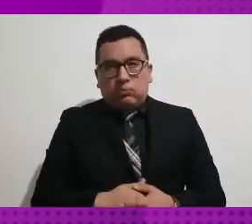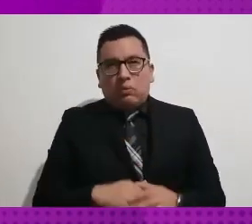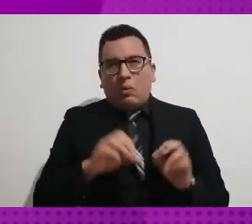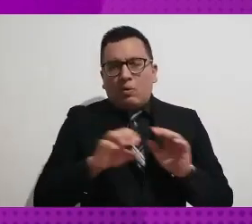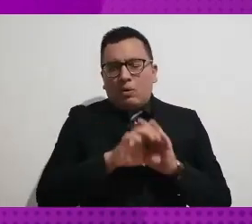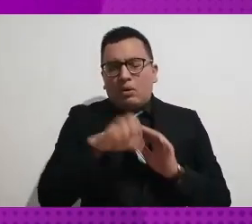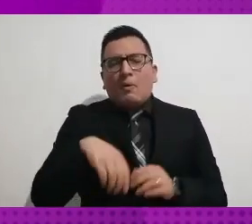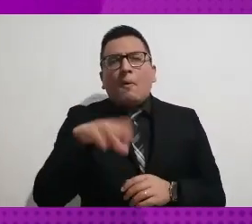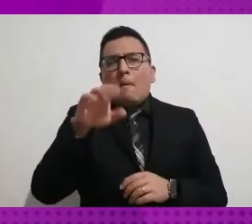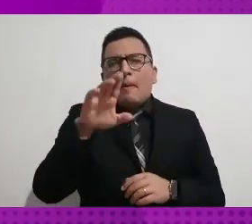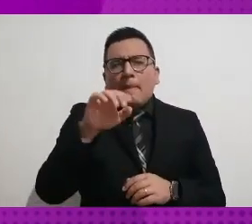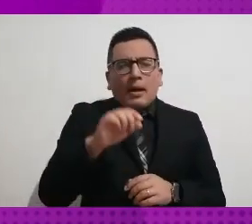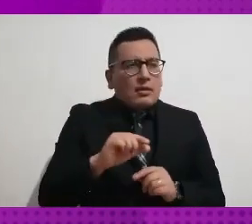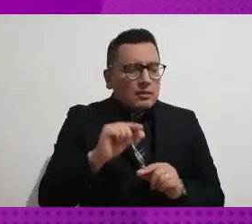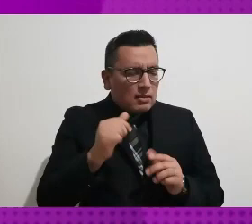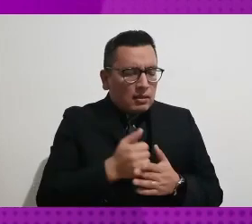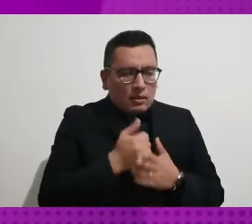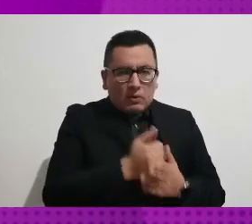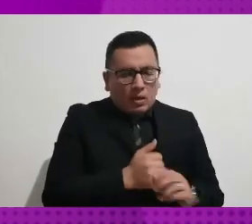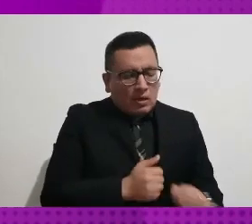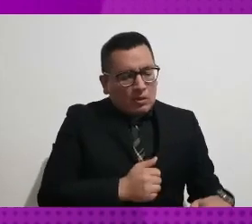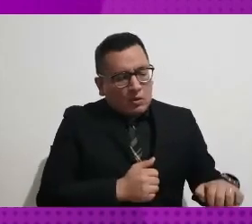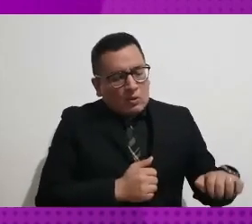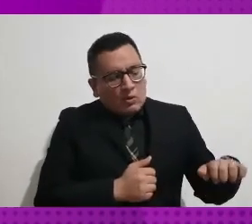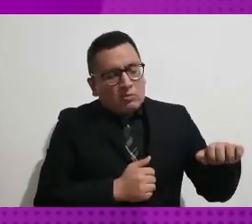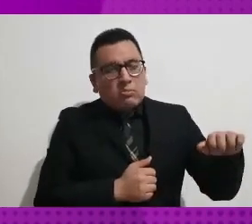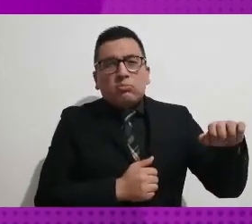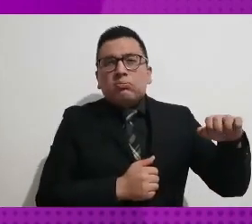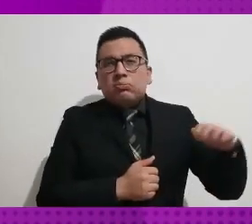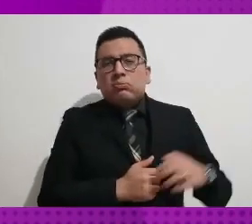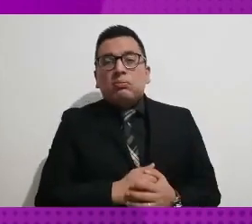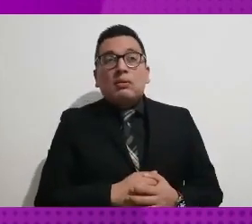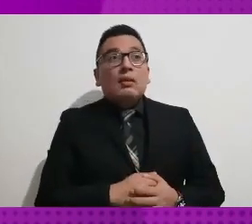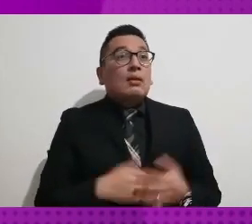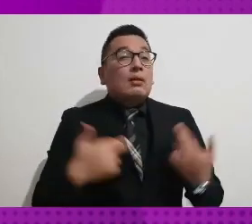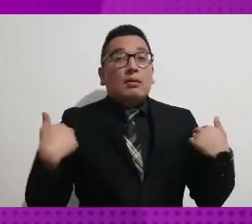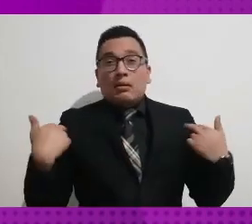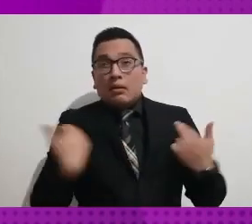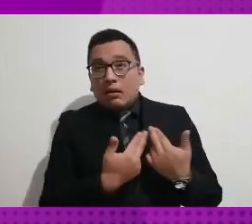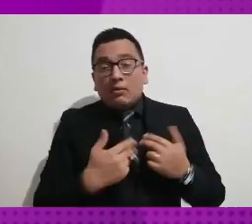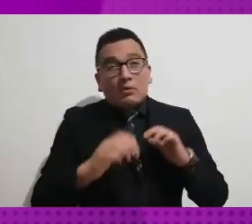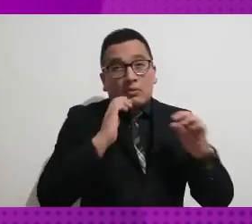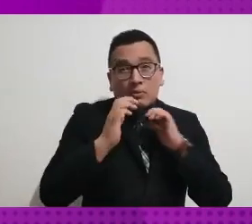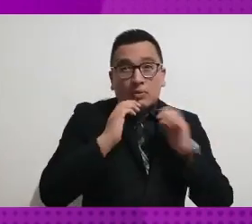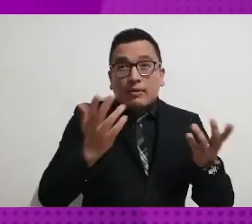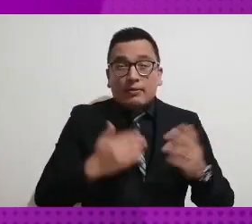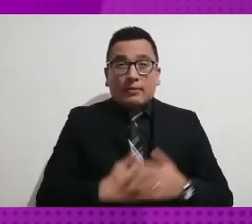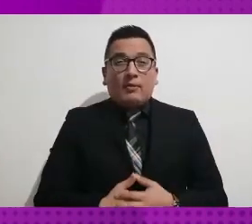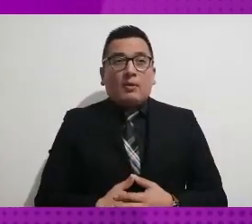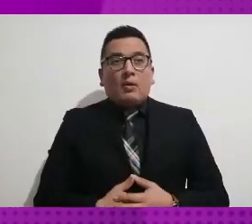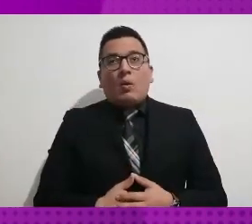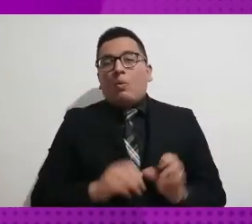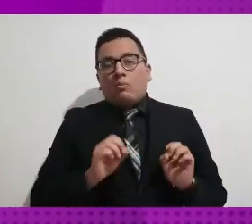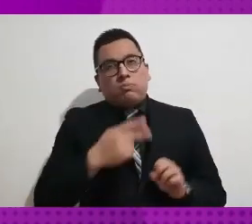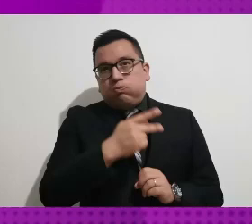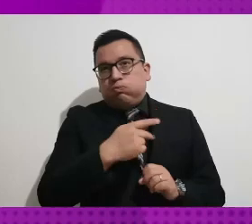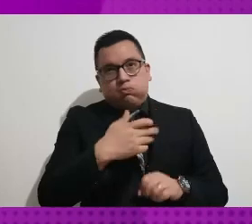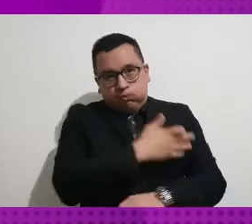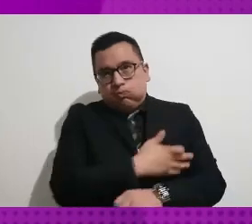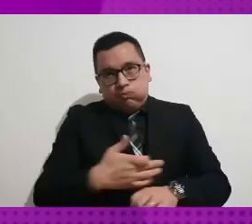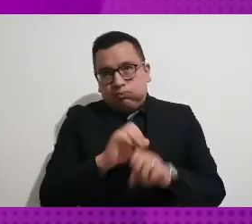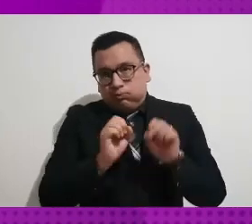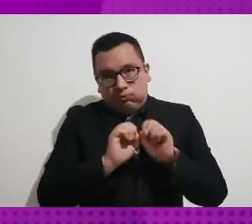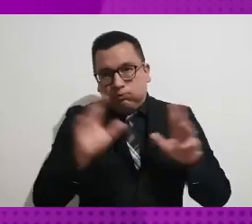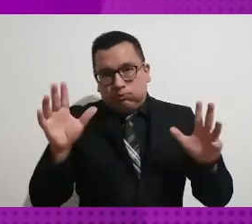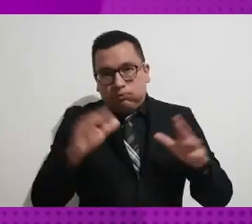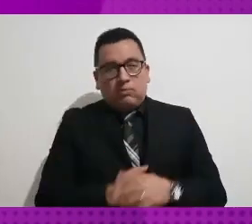bebés, a estar comunicándonos con los maestros, obviamente primero con su familia, que